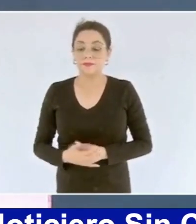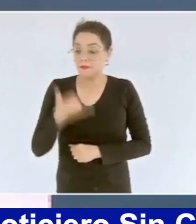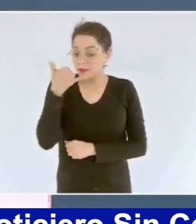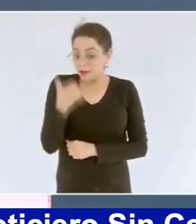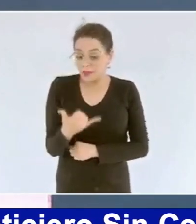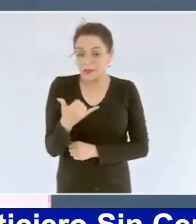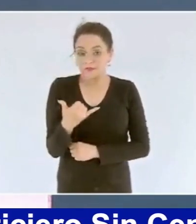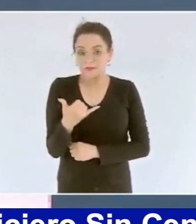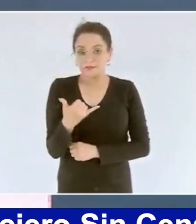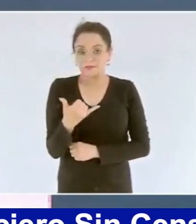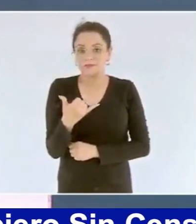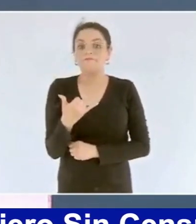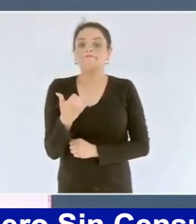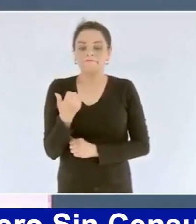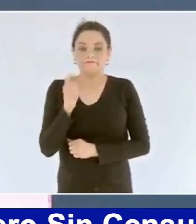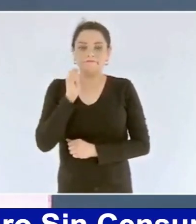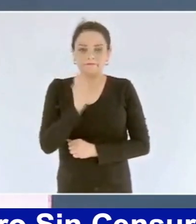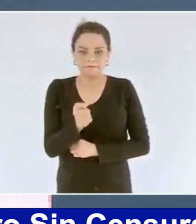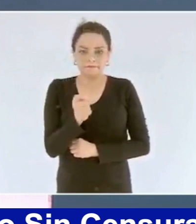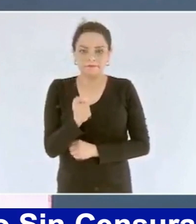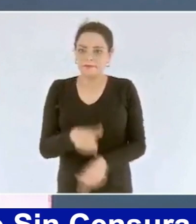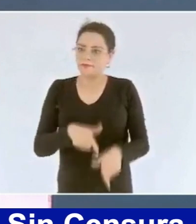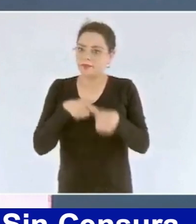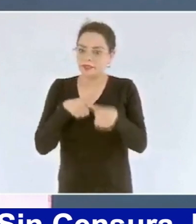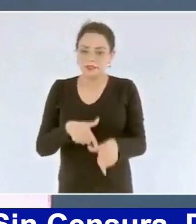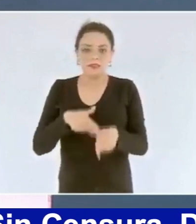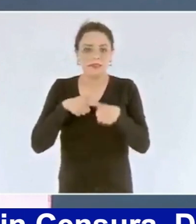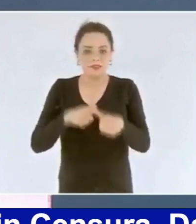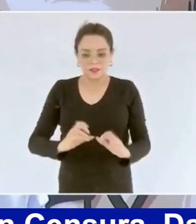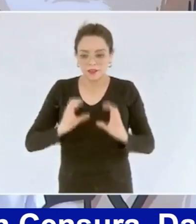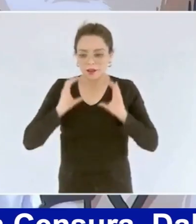preservar en la construcción,